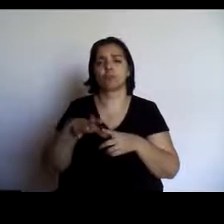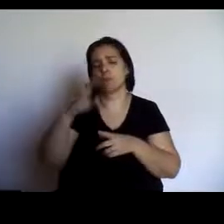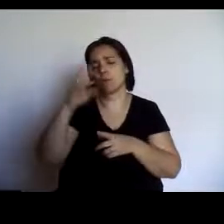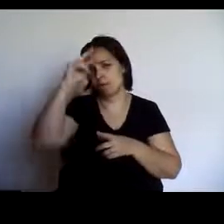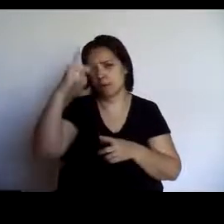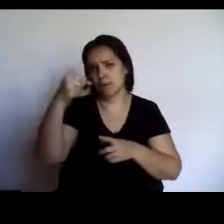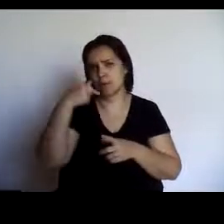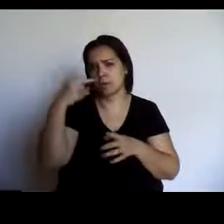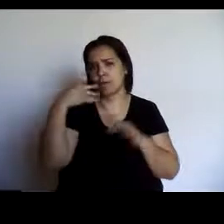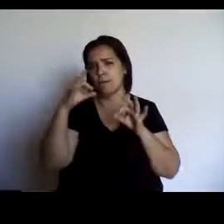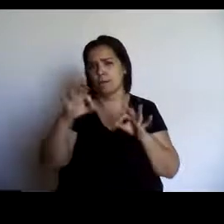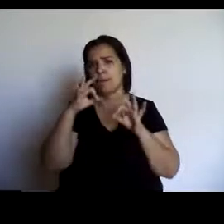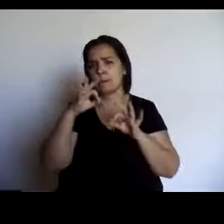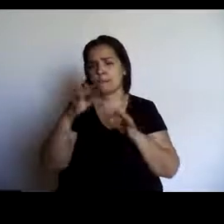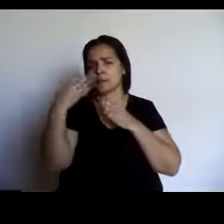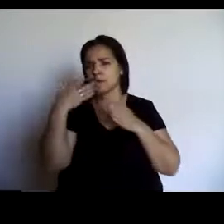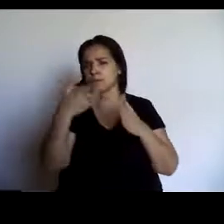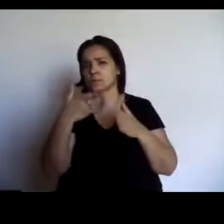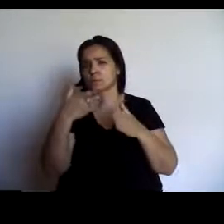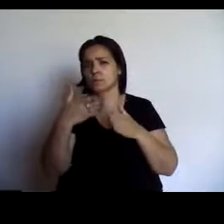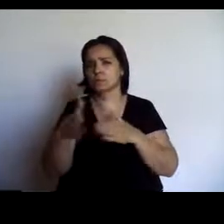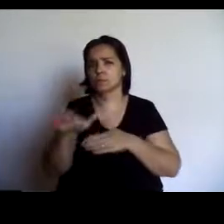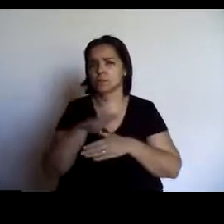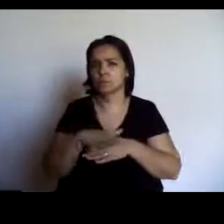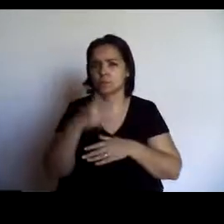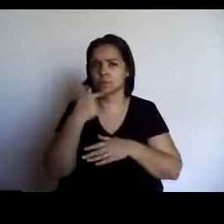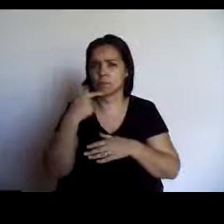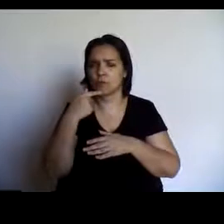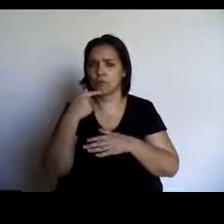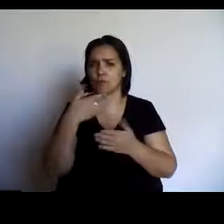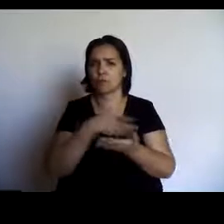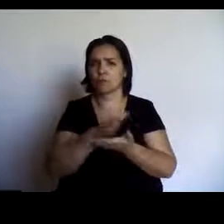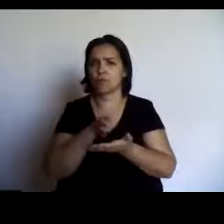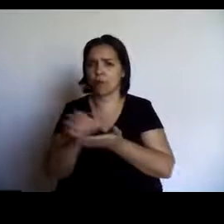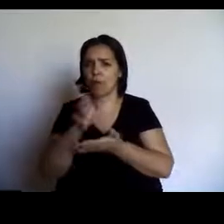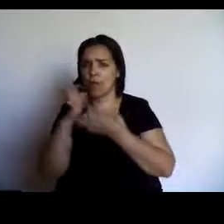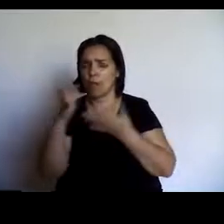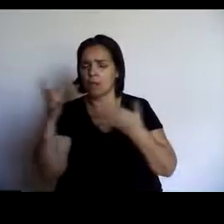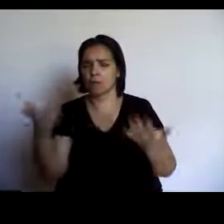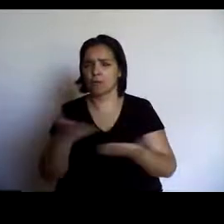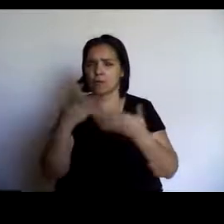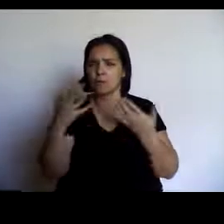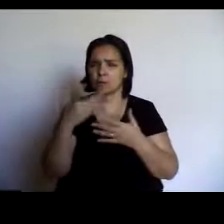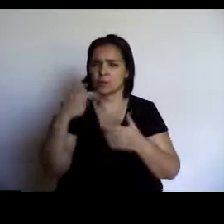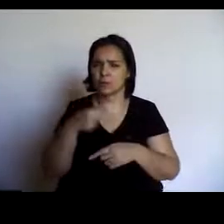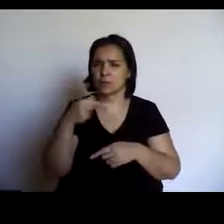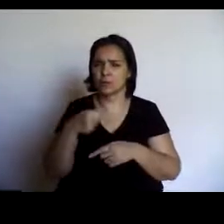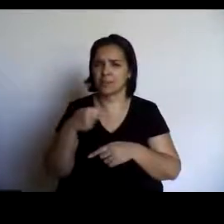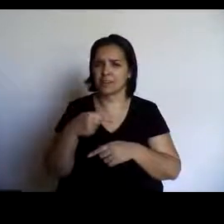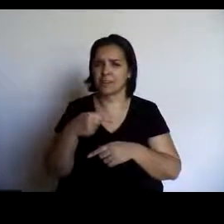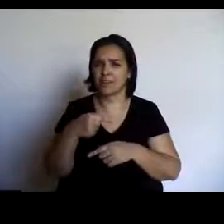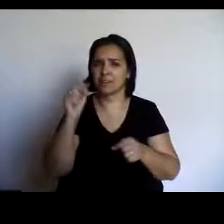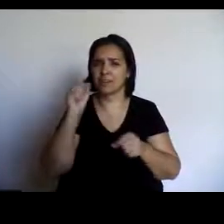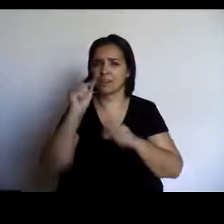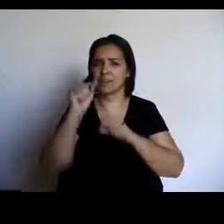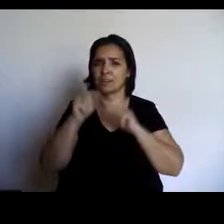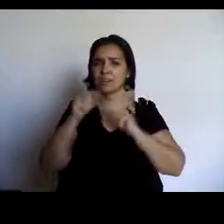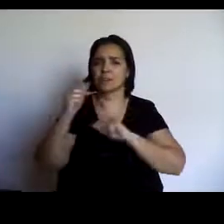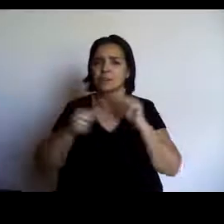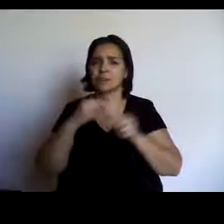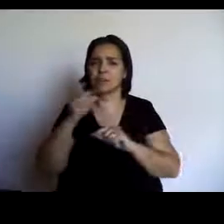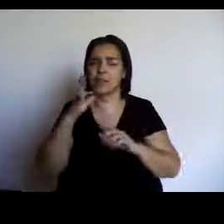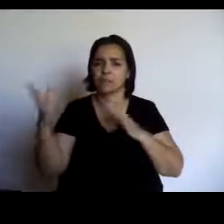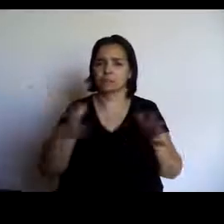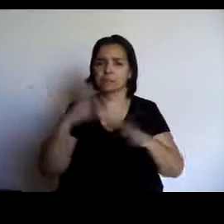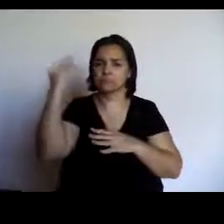desde la perspectiva local, tanto los persistentes como los derivados de la situación actual provocada por la COVID-19. Entendemos que es momento de reflexionar